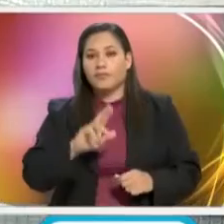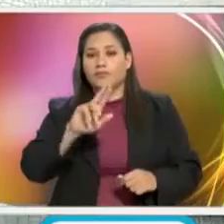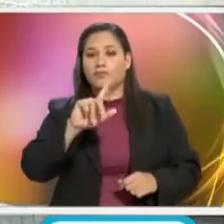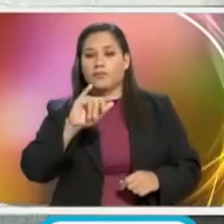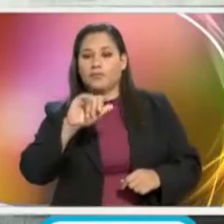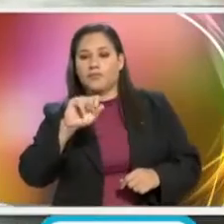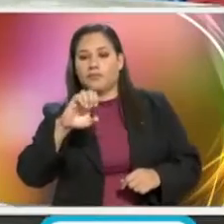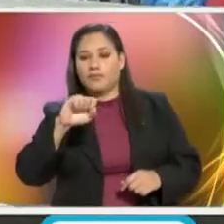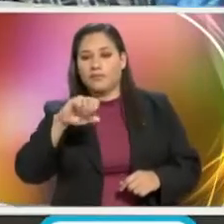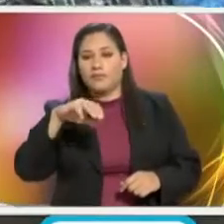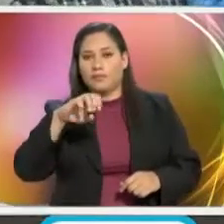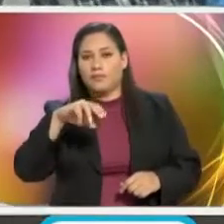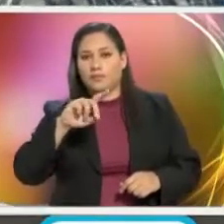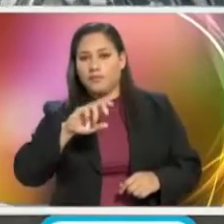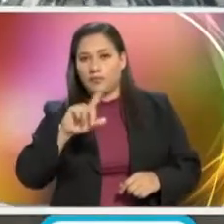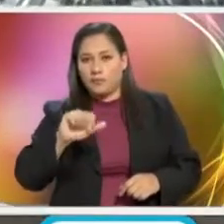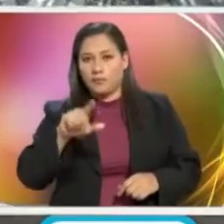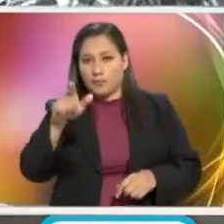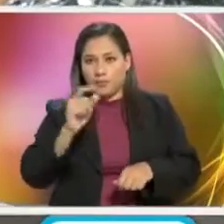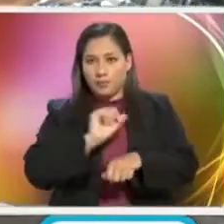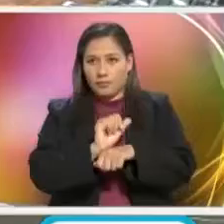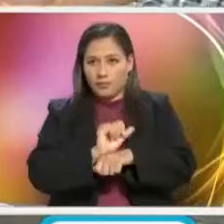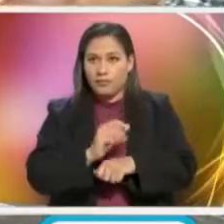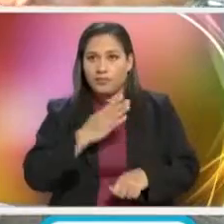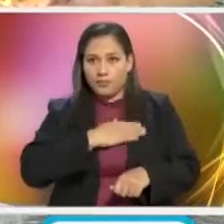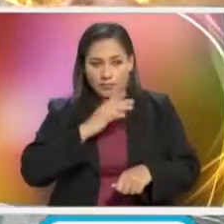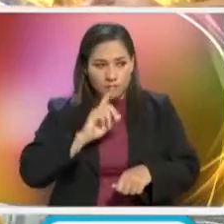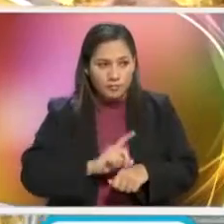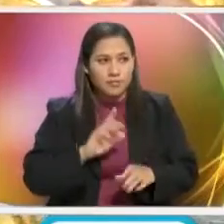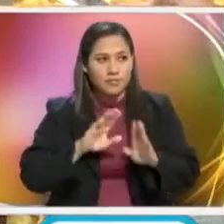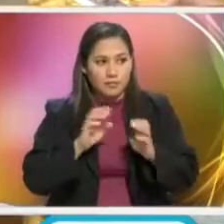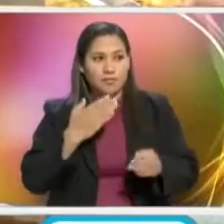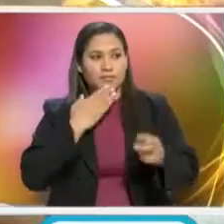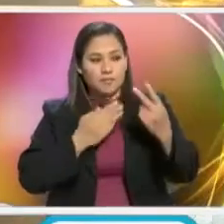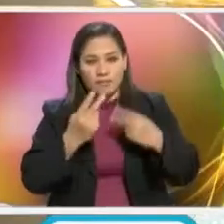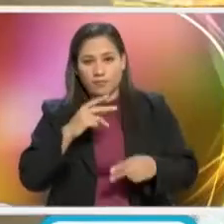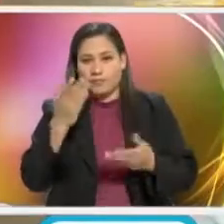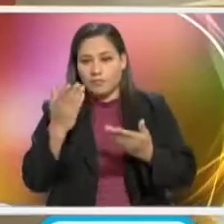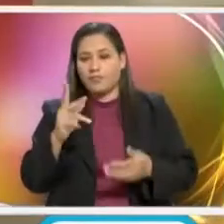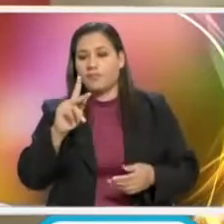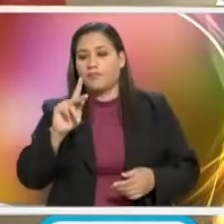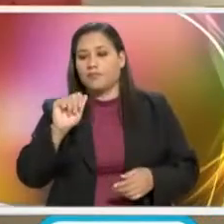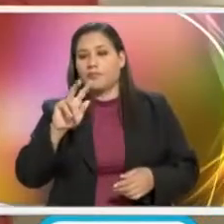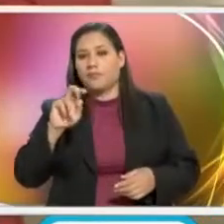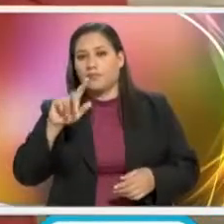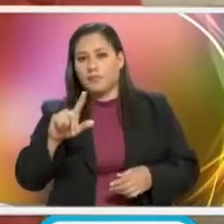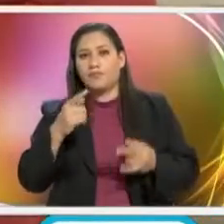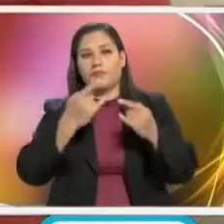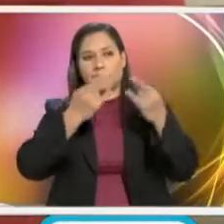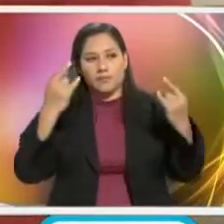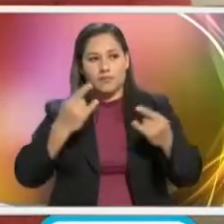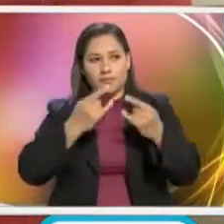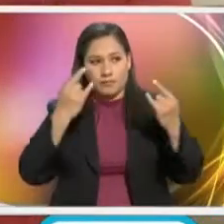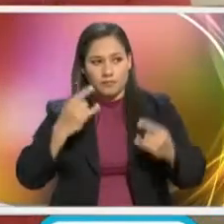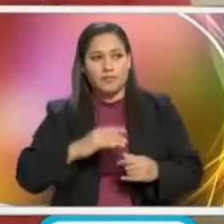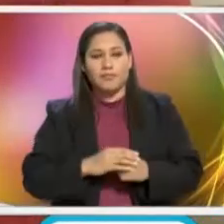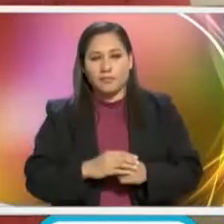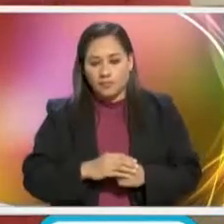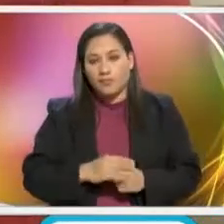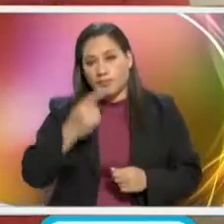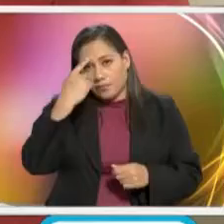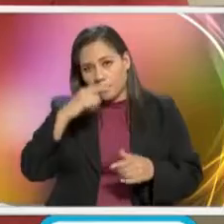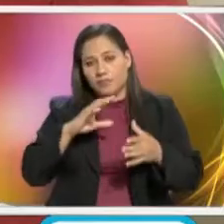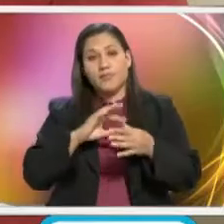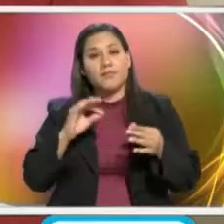Ulises Mendoza, quien es actor. Muy buenos días. Buenos días, ¿cómo estás? Y también a Pavel Navarro, historiador. ¿Qué tal? Evidentemente, para